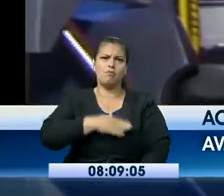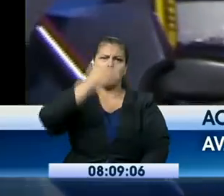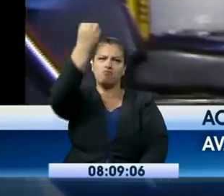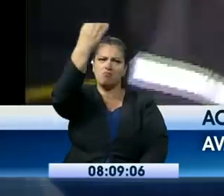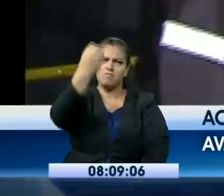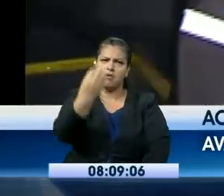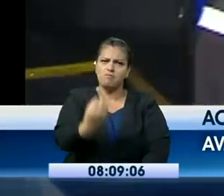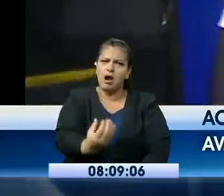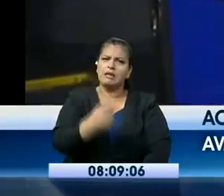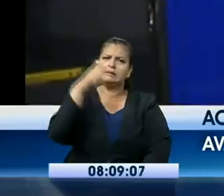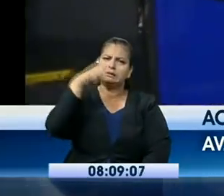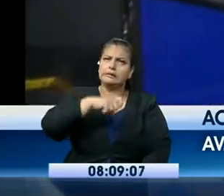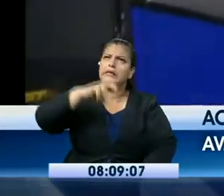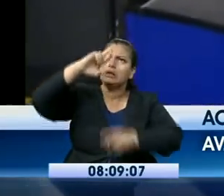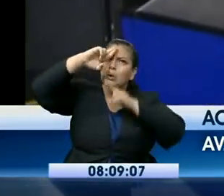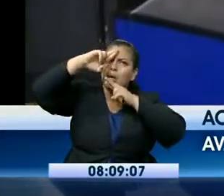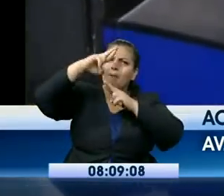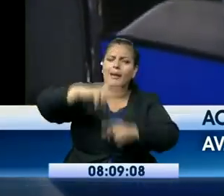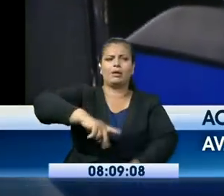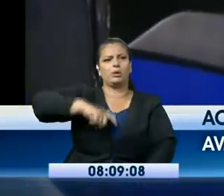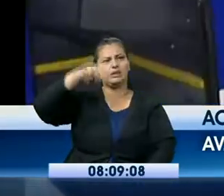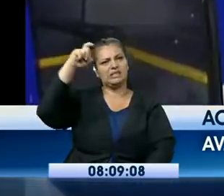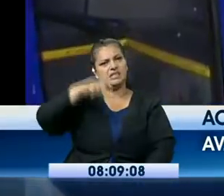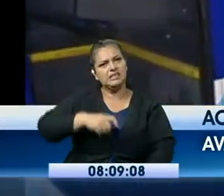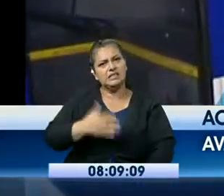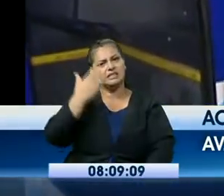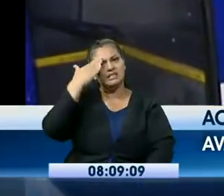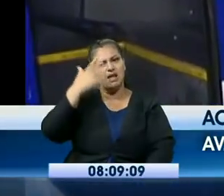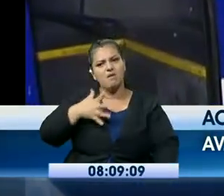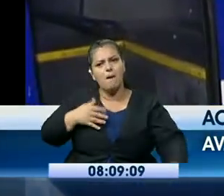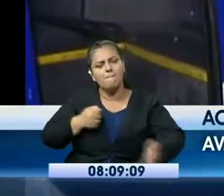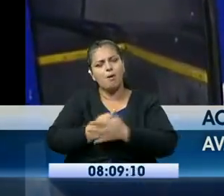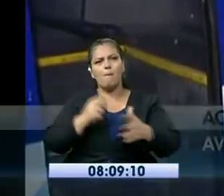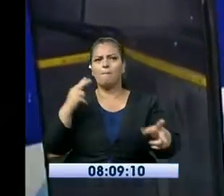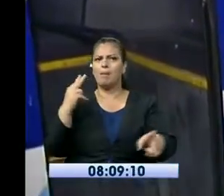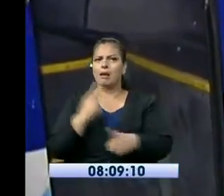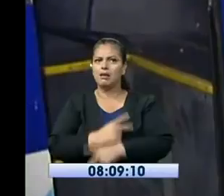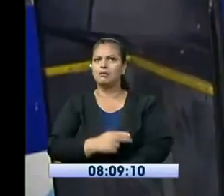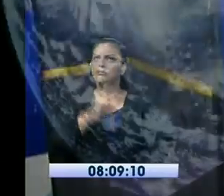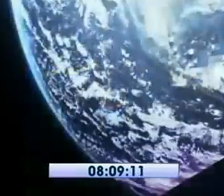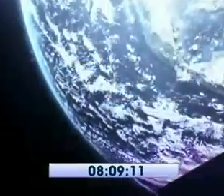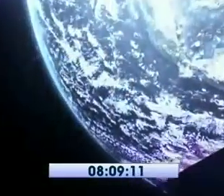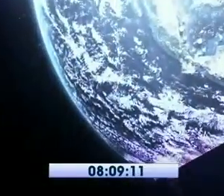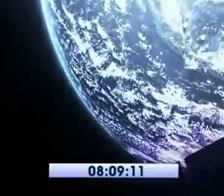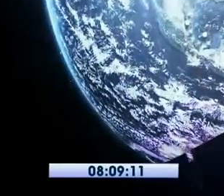respetadas para evitar sucesos como éste informó julio césar sound